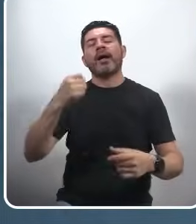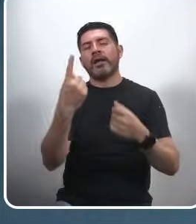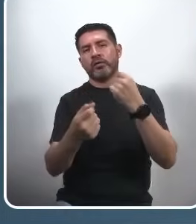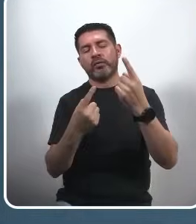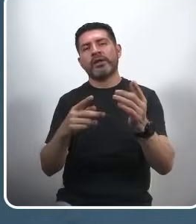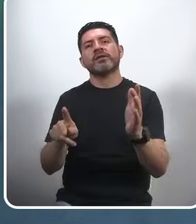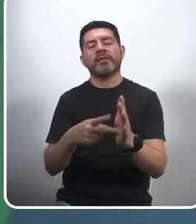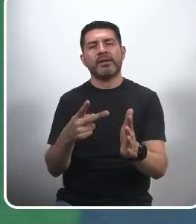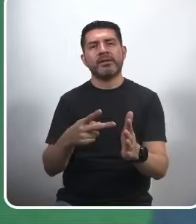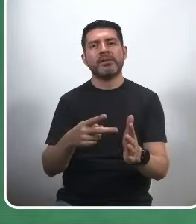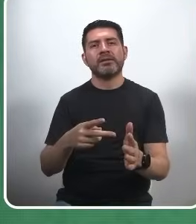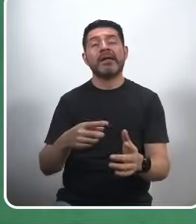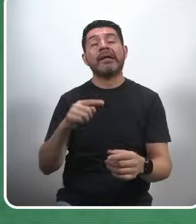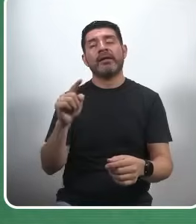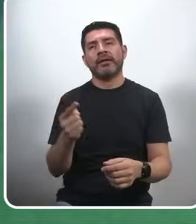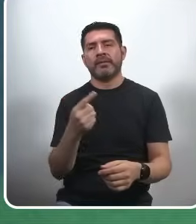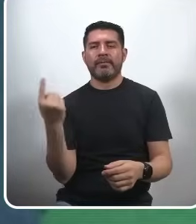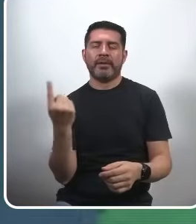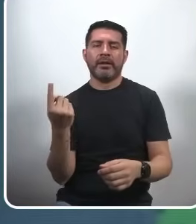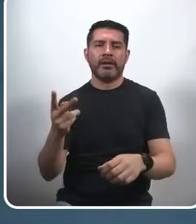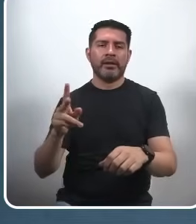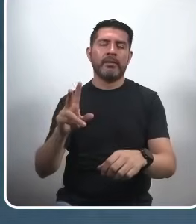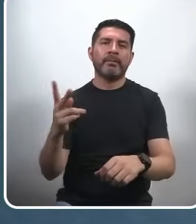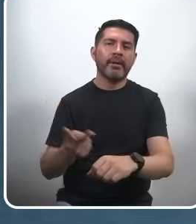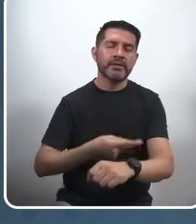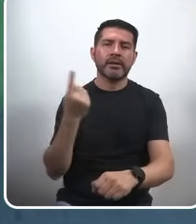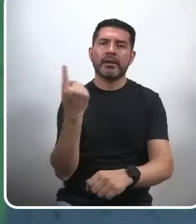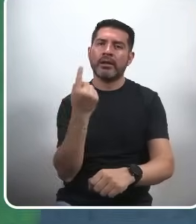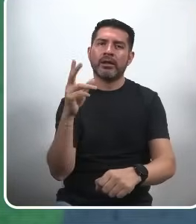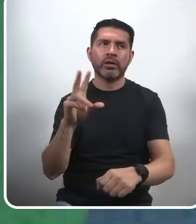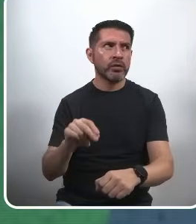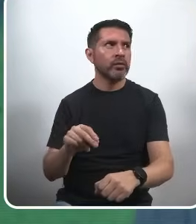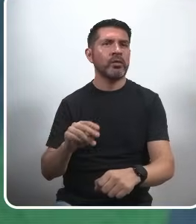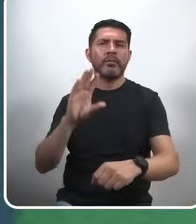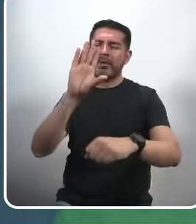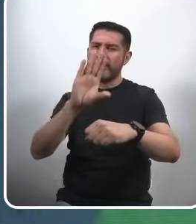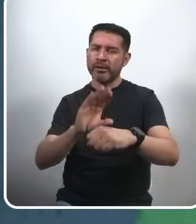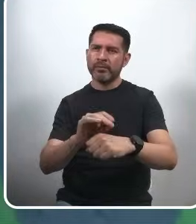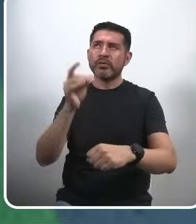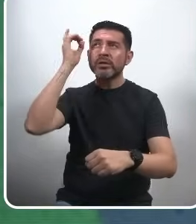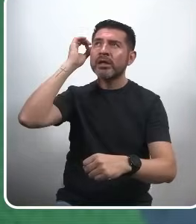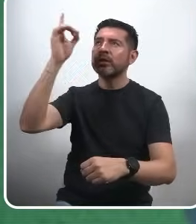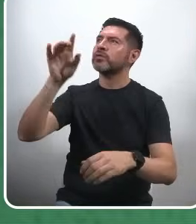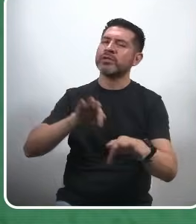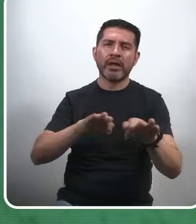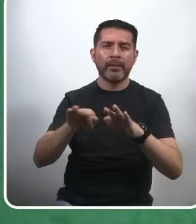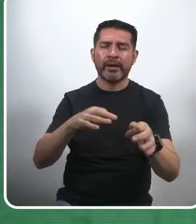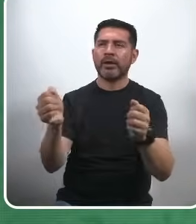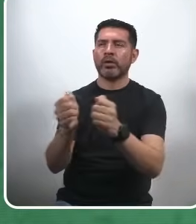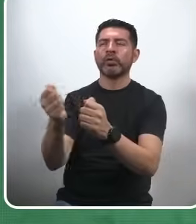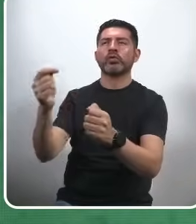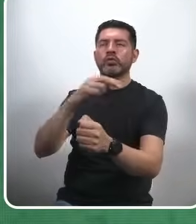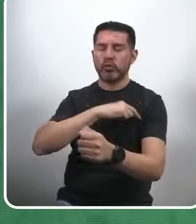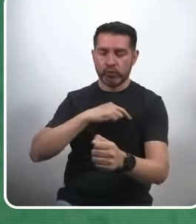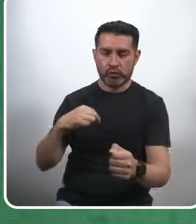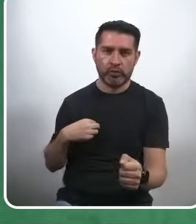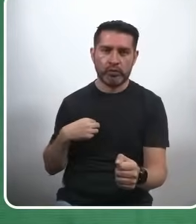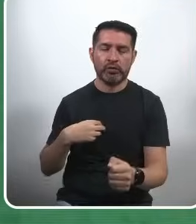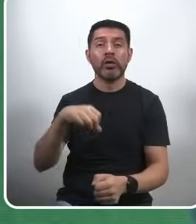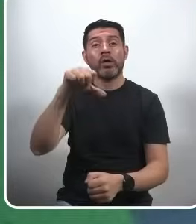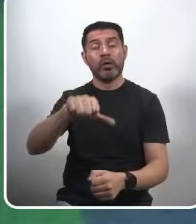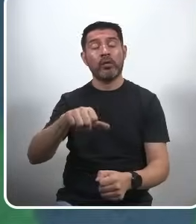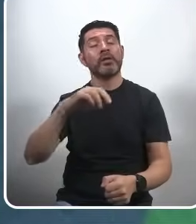con nosotros. Entonces, hablábamos eso la semana pasada, y espero, si no lo has visto el mensaje, que lo vayas a ver un día de estos. Pero hoy quiero